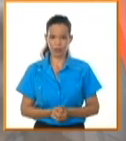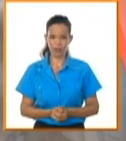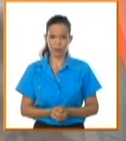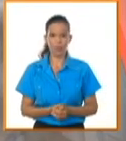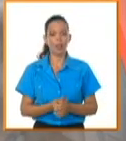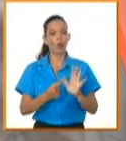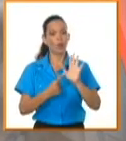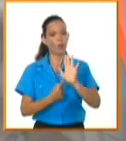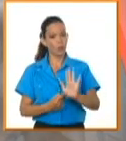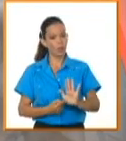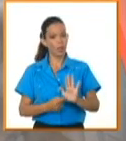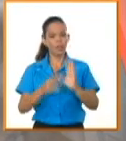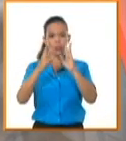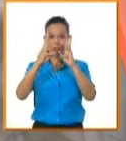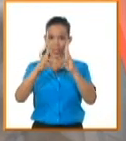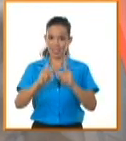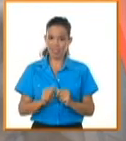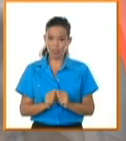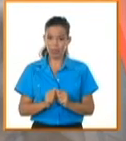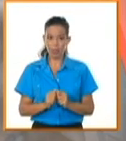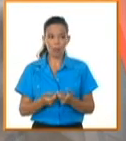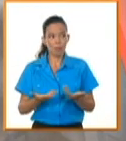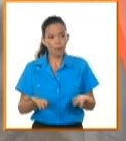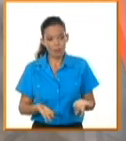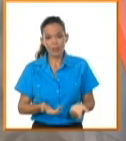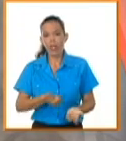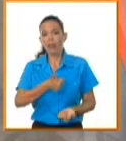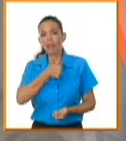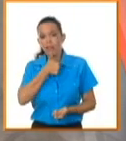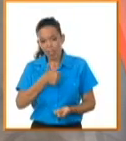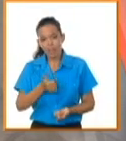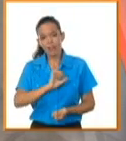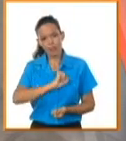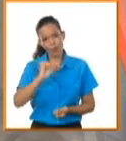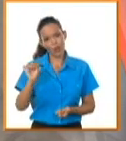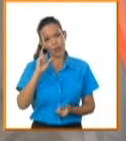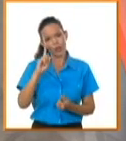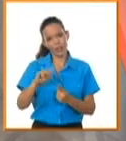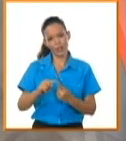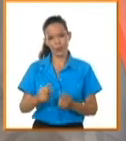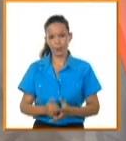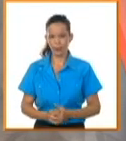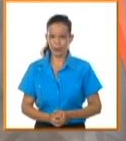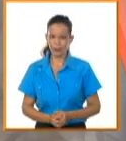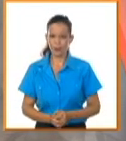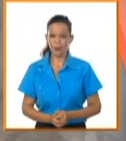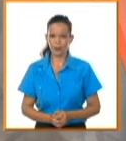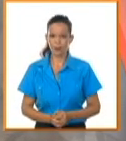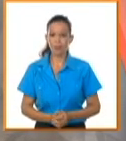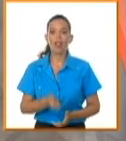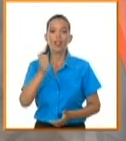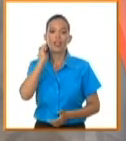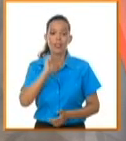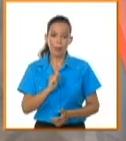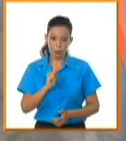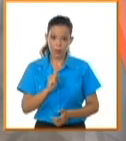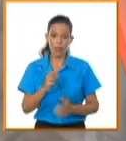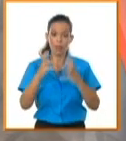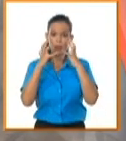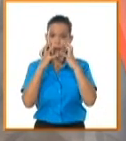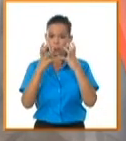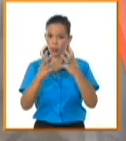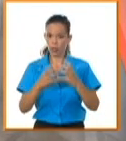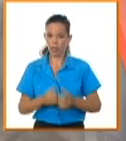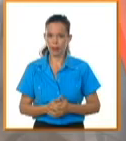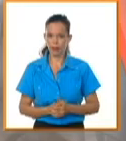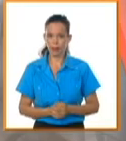hemos mostrado No no es difícil alcanzar este objetivo también me interesa diría